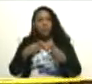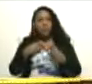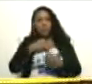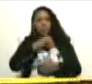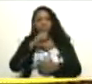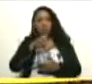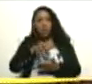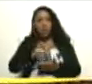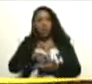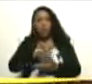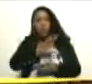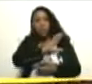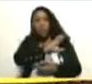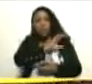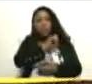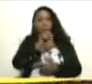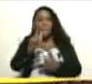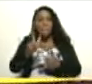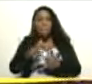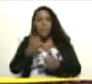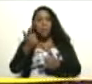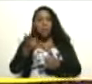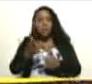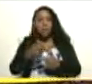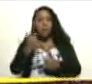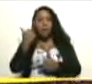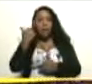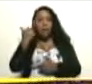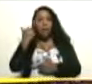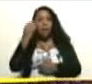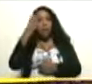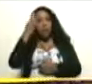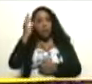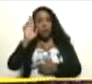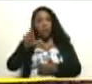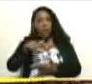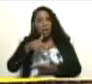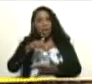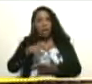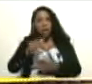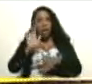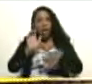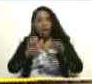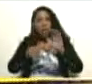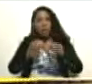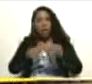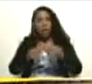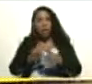rectora principal del Consejo Nacional Electoral.